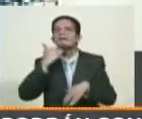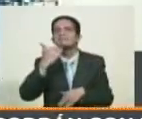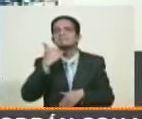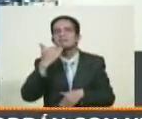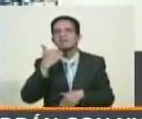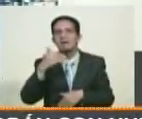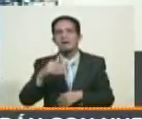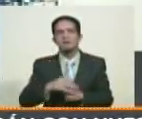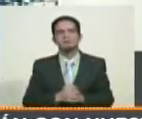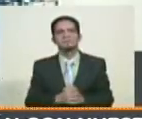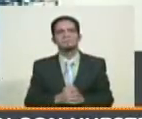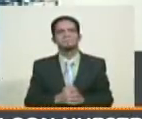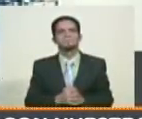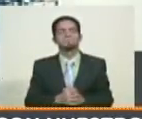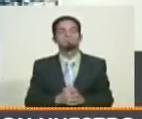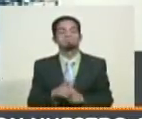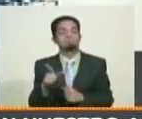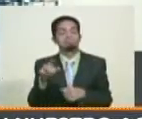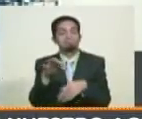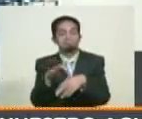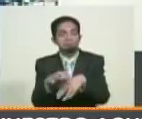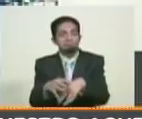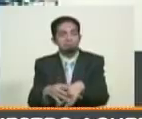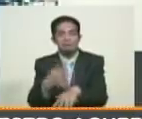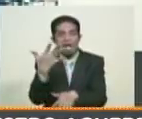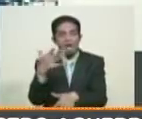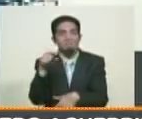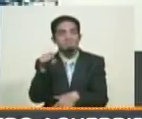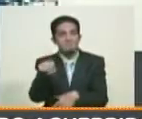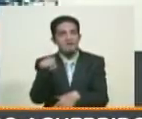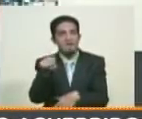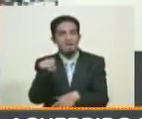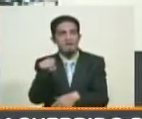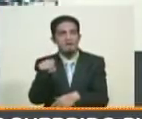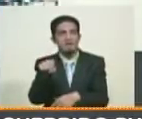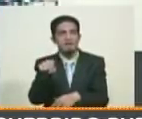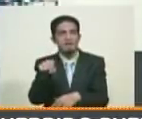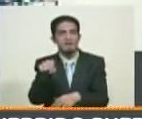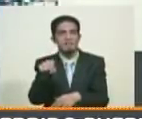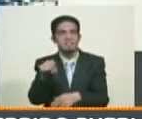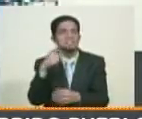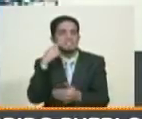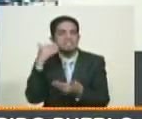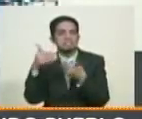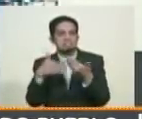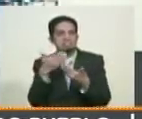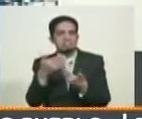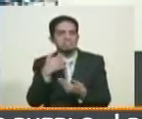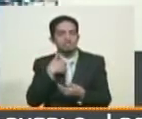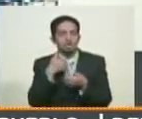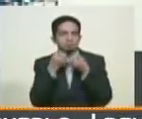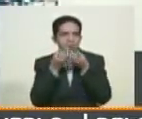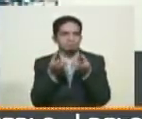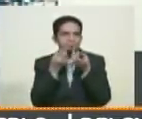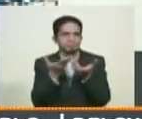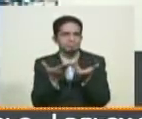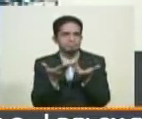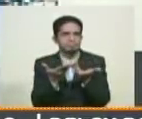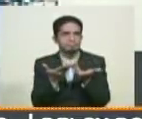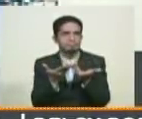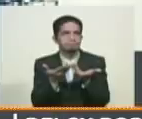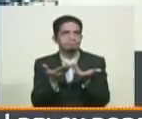evento. La gravedad de esta narrativa que estoy haciendo aquí no debe